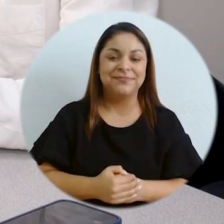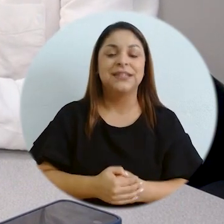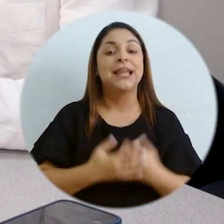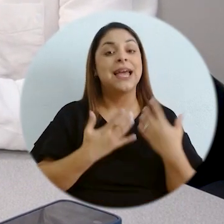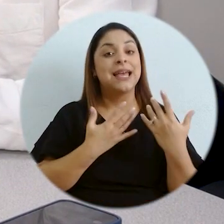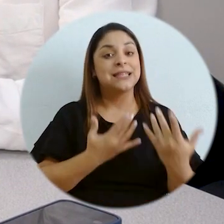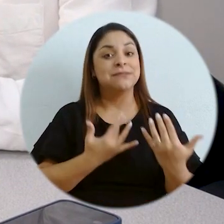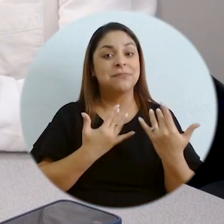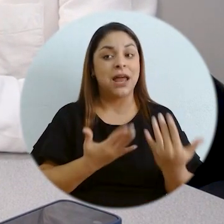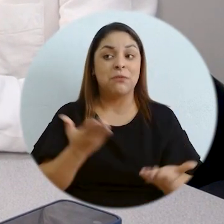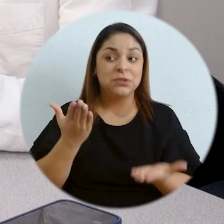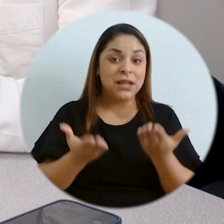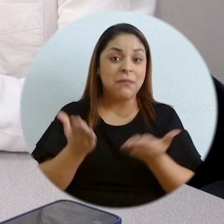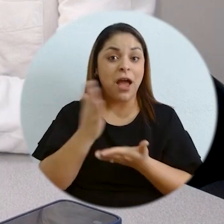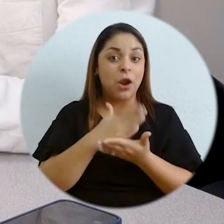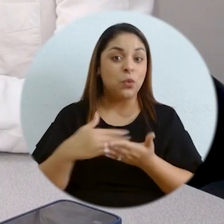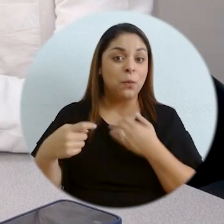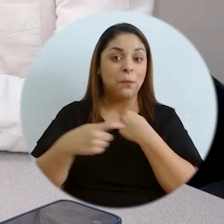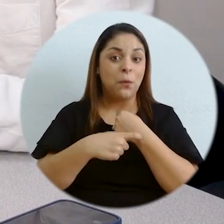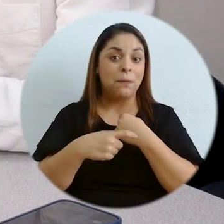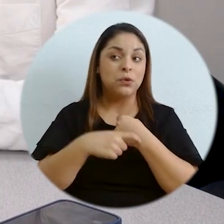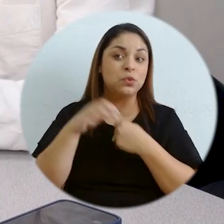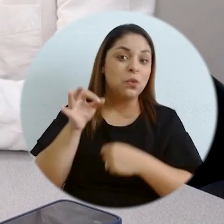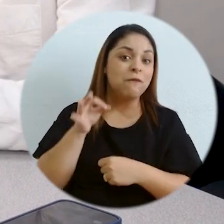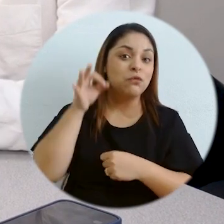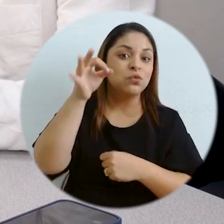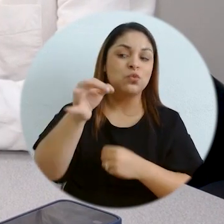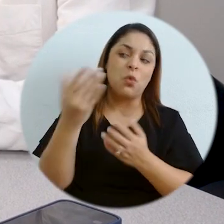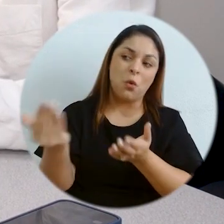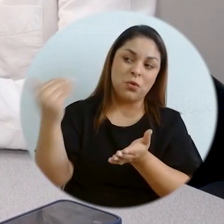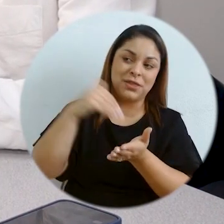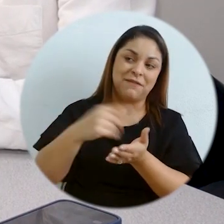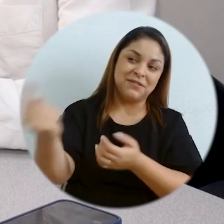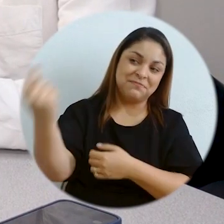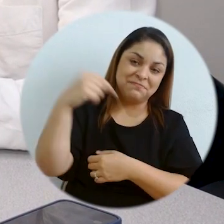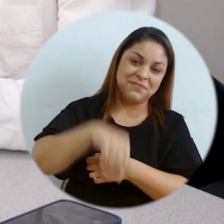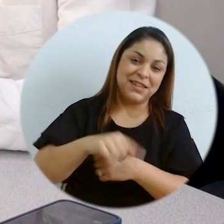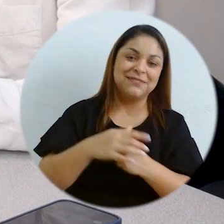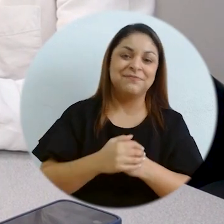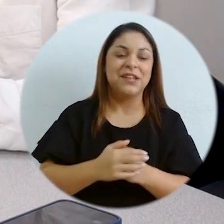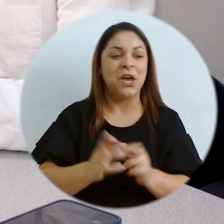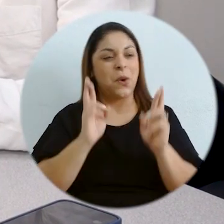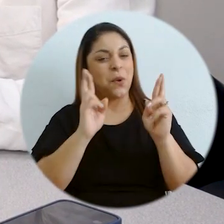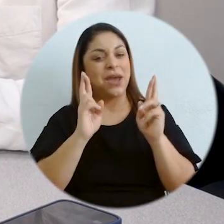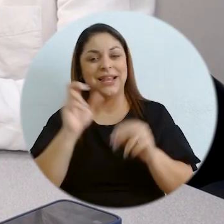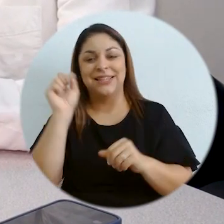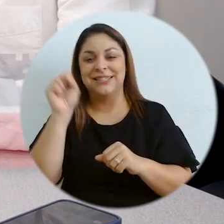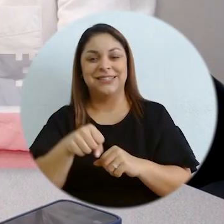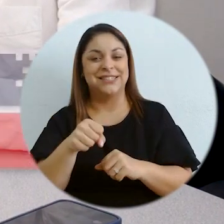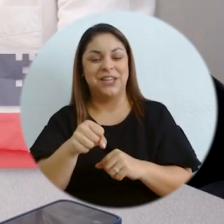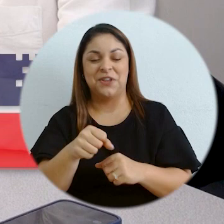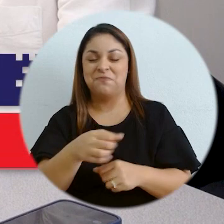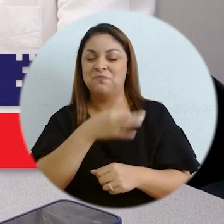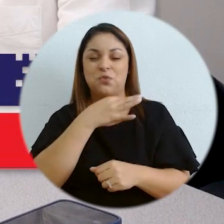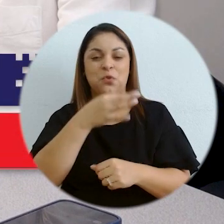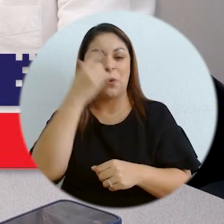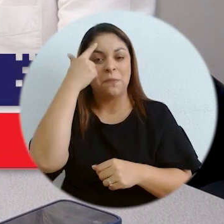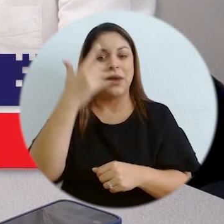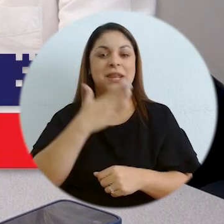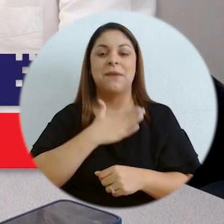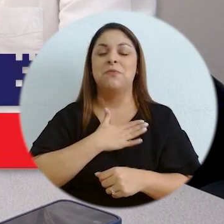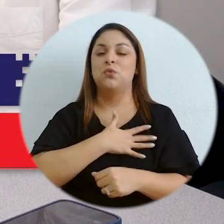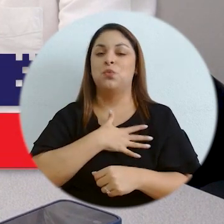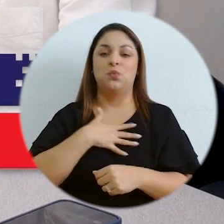vos y esperamos en algún momento futuro tenerlo de vuelta. Ojalá que sí, Víctor. Para mí